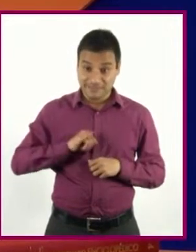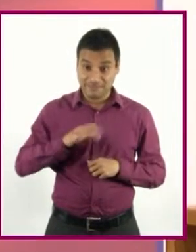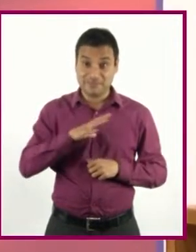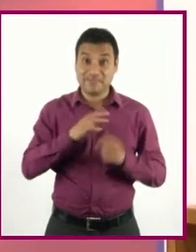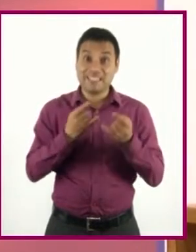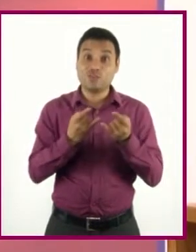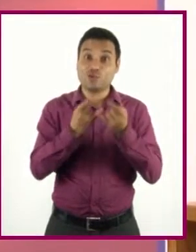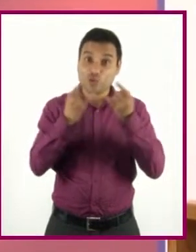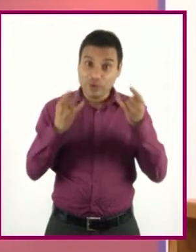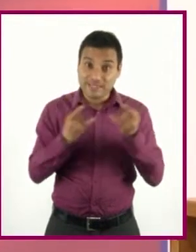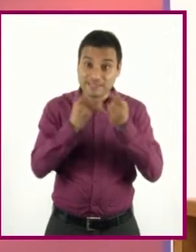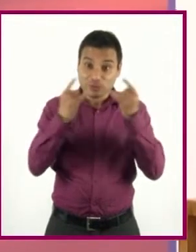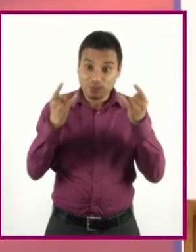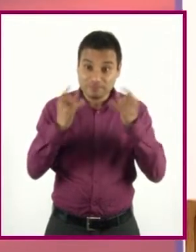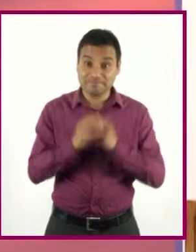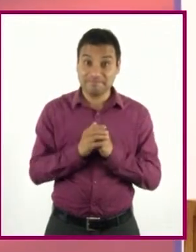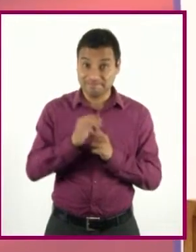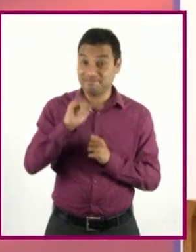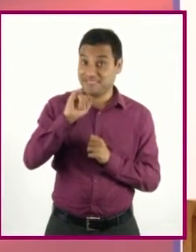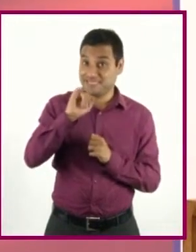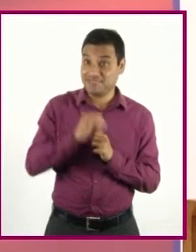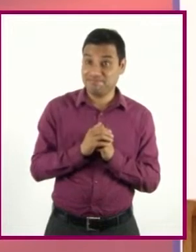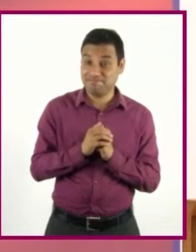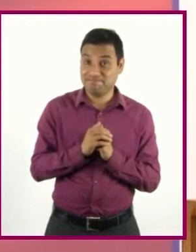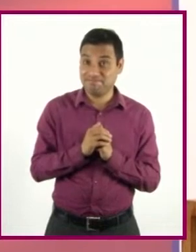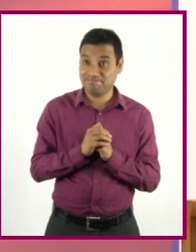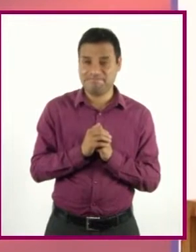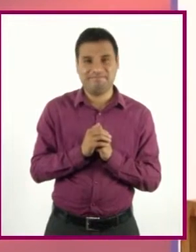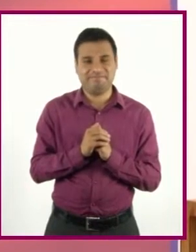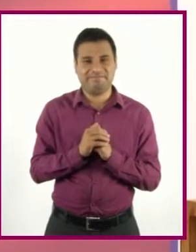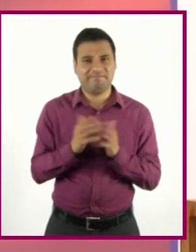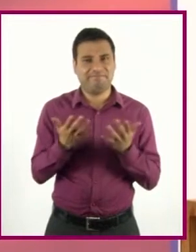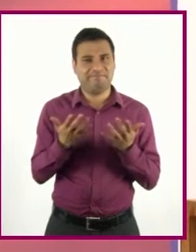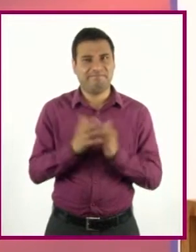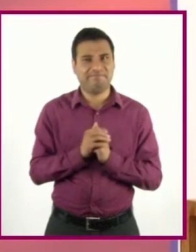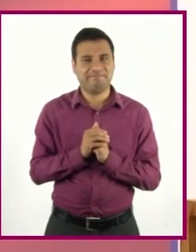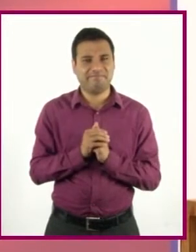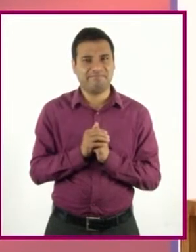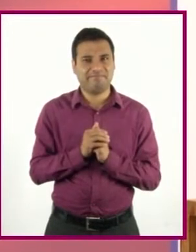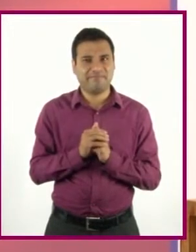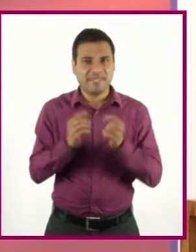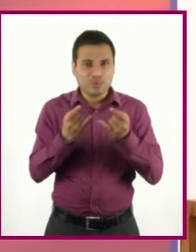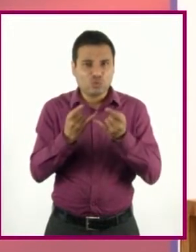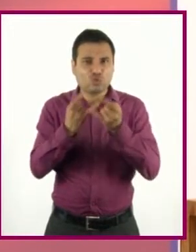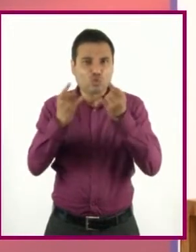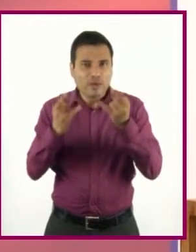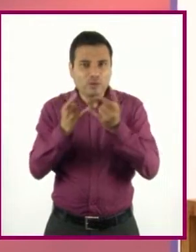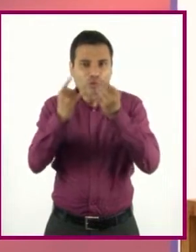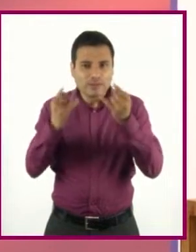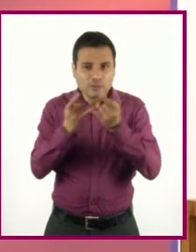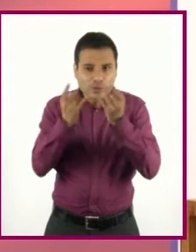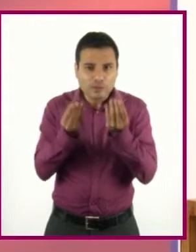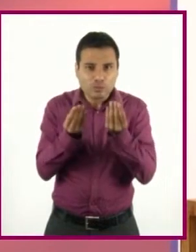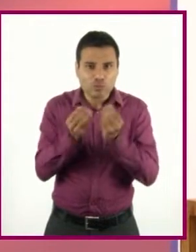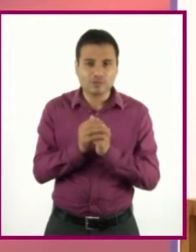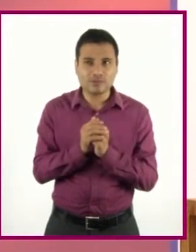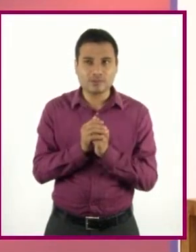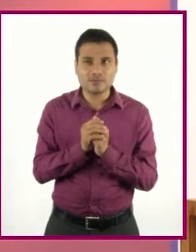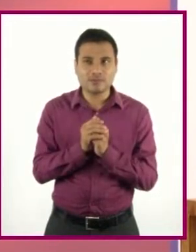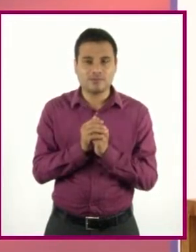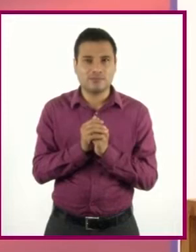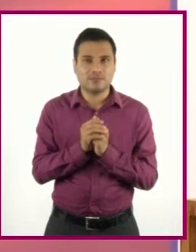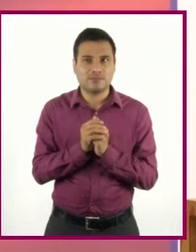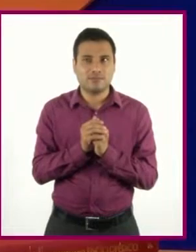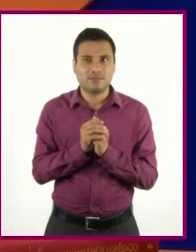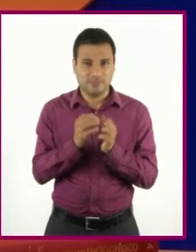Eso mismo pensé yo, y también pensé que era una pena que todas esas historias y cosas que tiene que contar, nadie